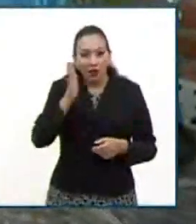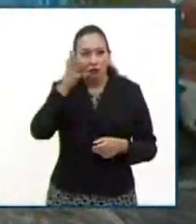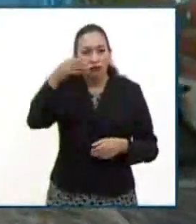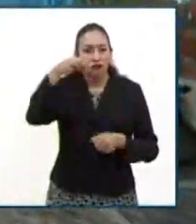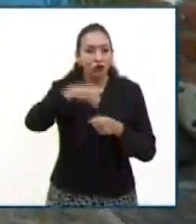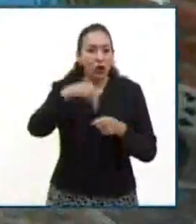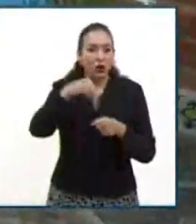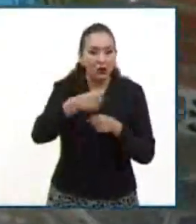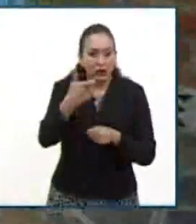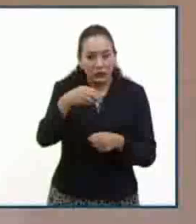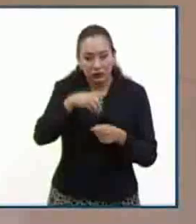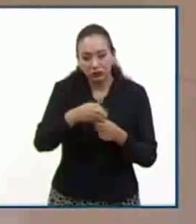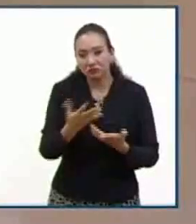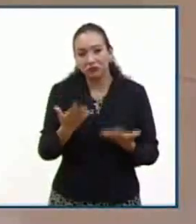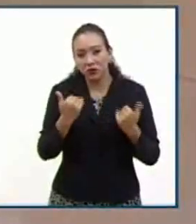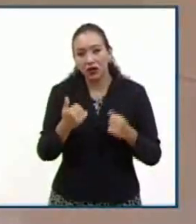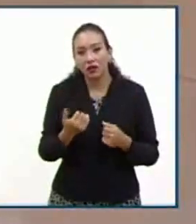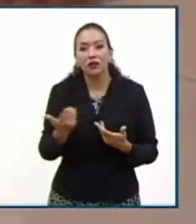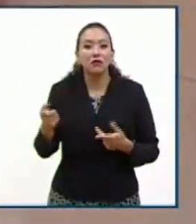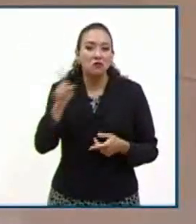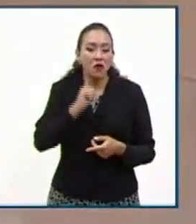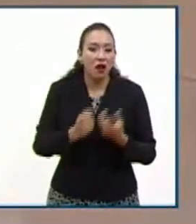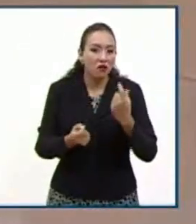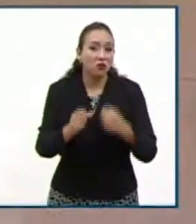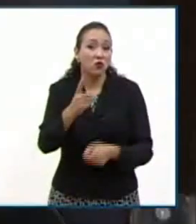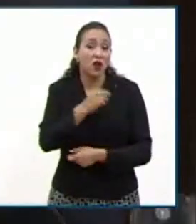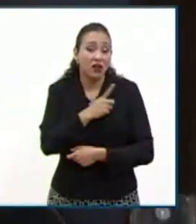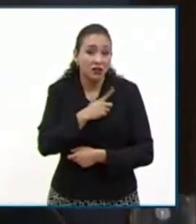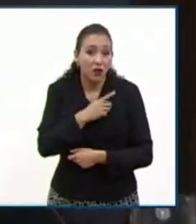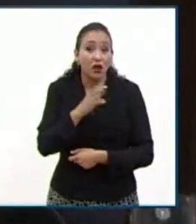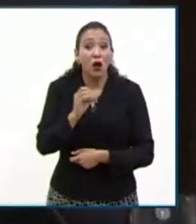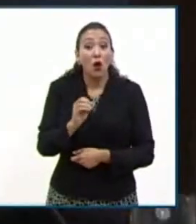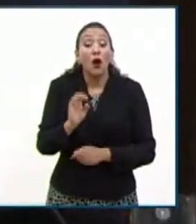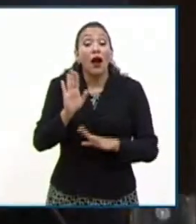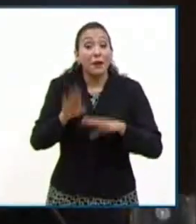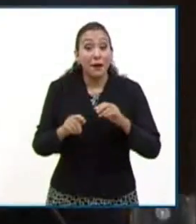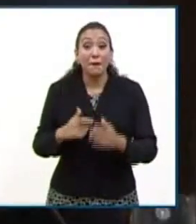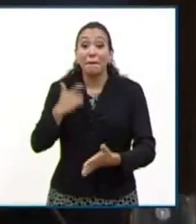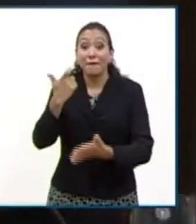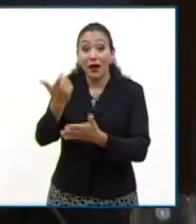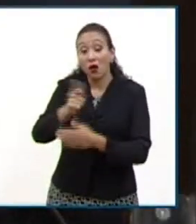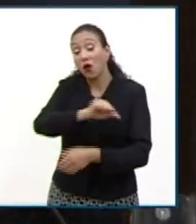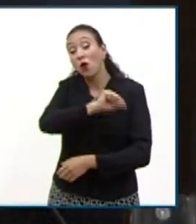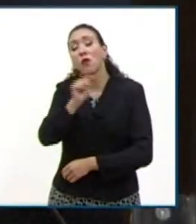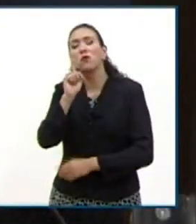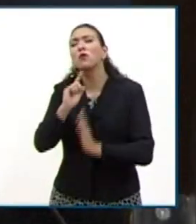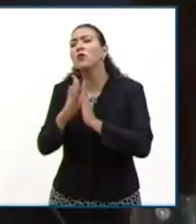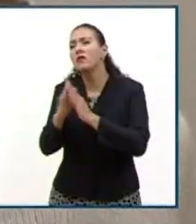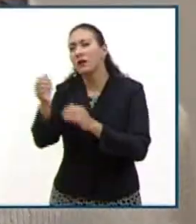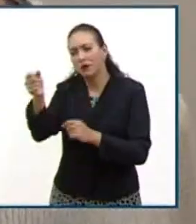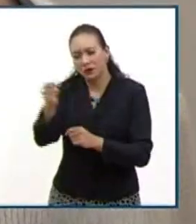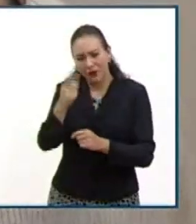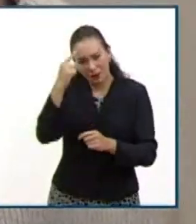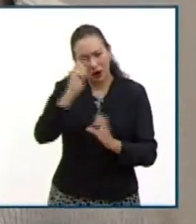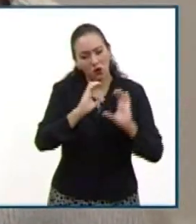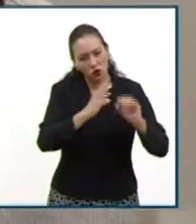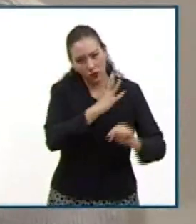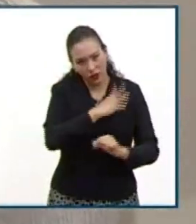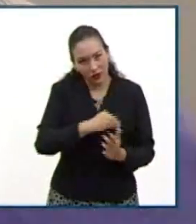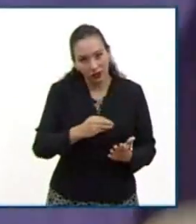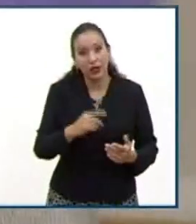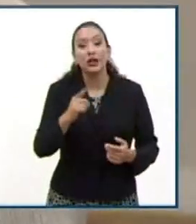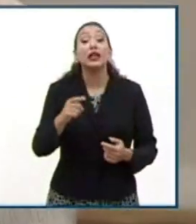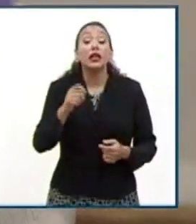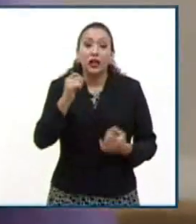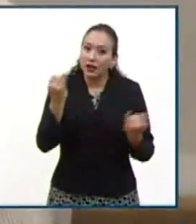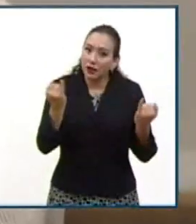por lo que o bien hacen todo solas o recurren a pagar a otras mujeres para que realicen las labores del hogar, quienes a su vez regresan a